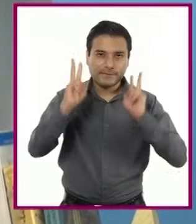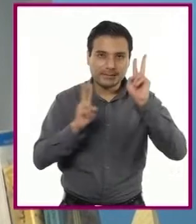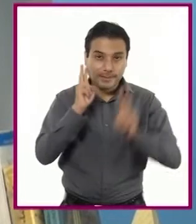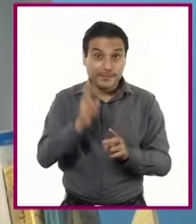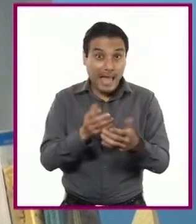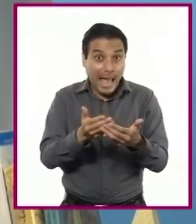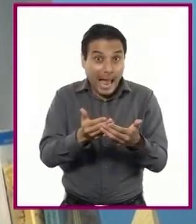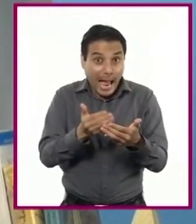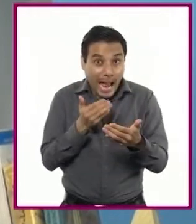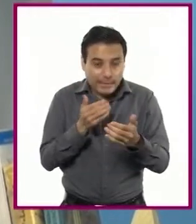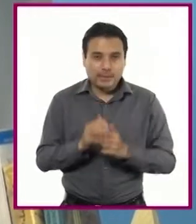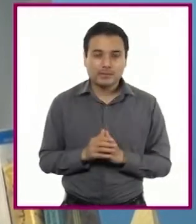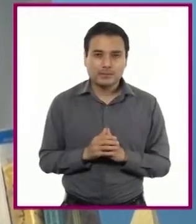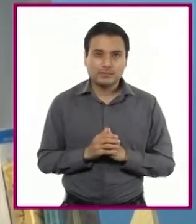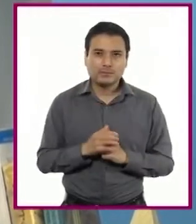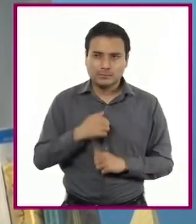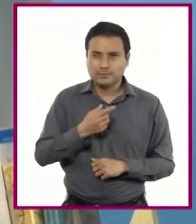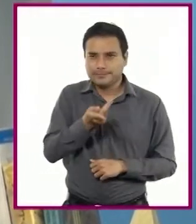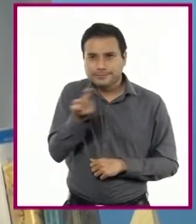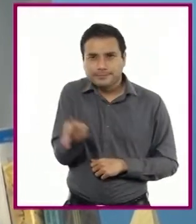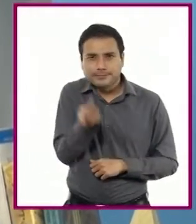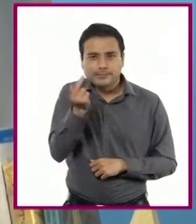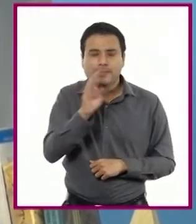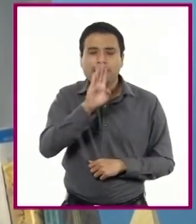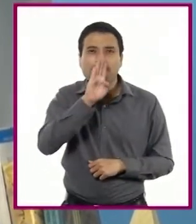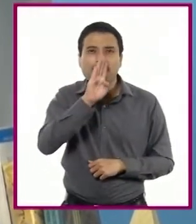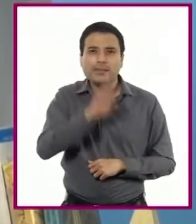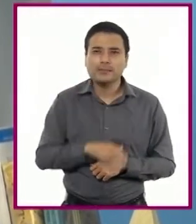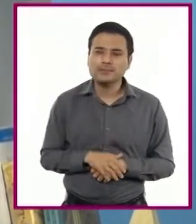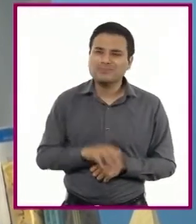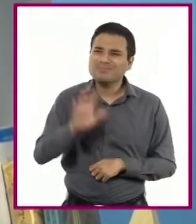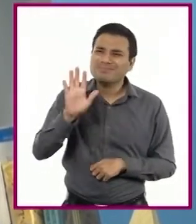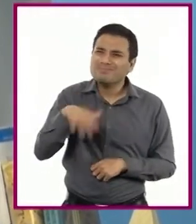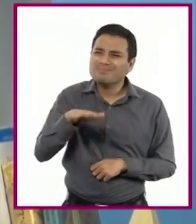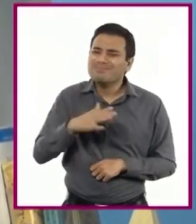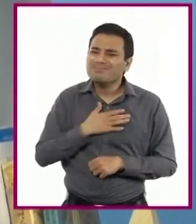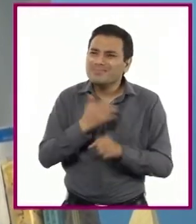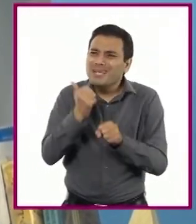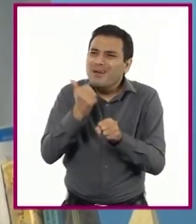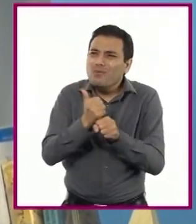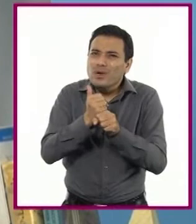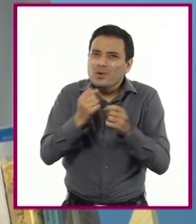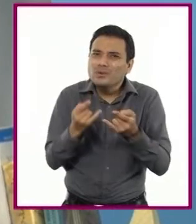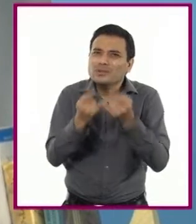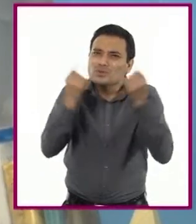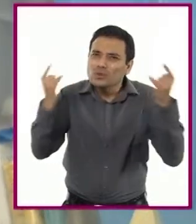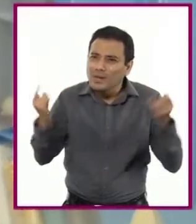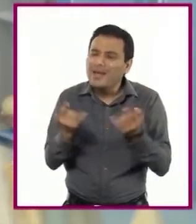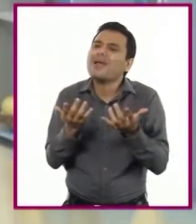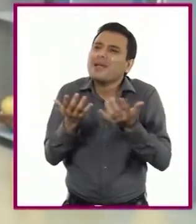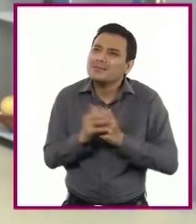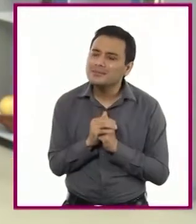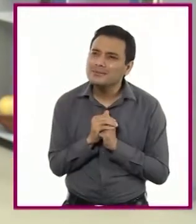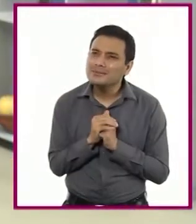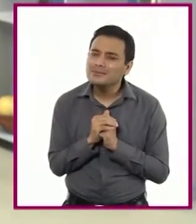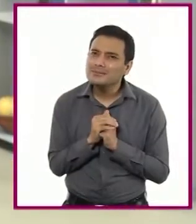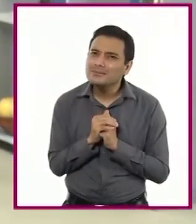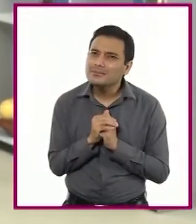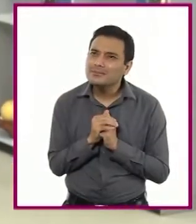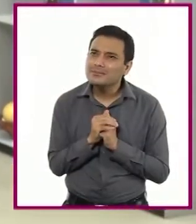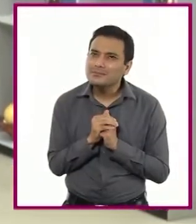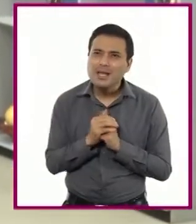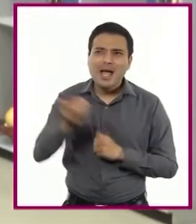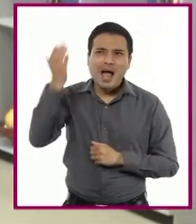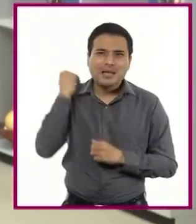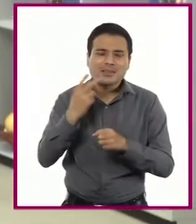viajar, comencé a cuestionar a mi madre acerca de la historia de mi abuelo. ¿Dónde estaba durante